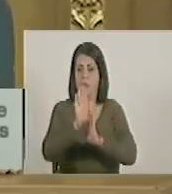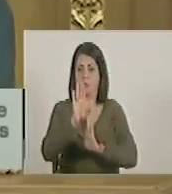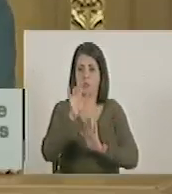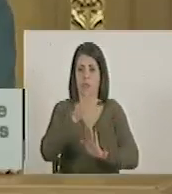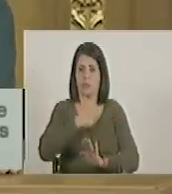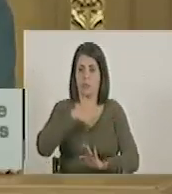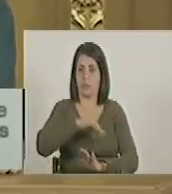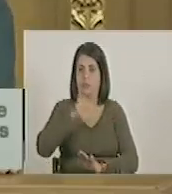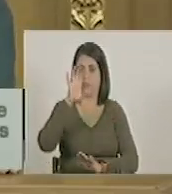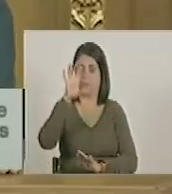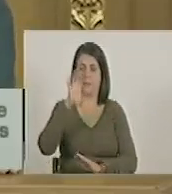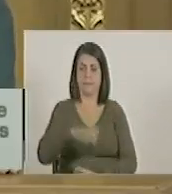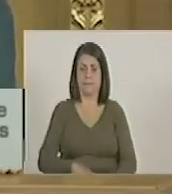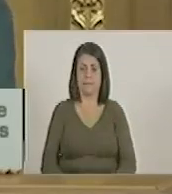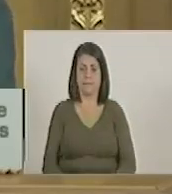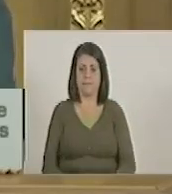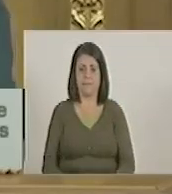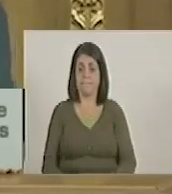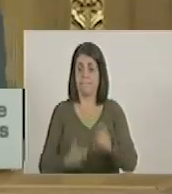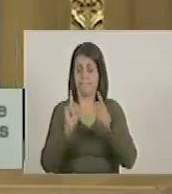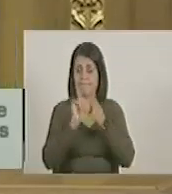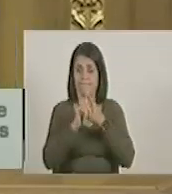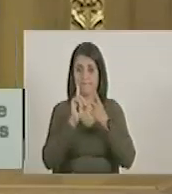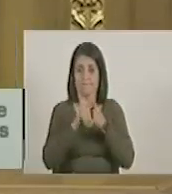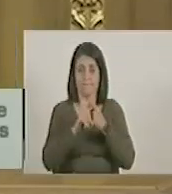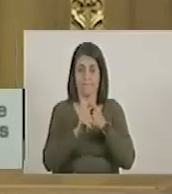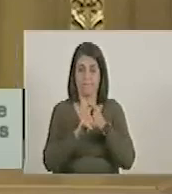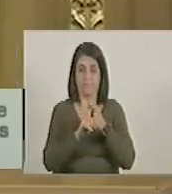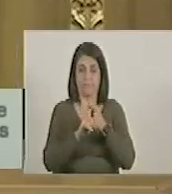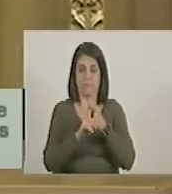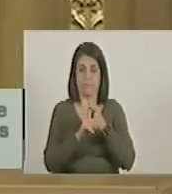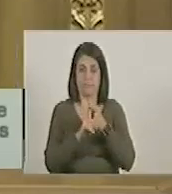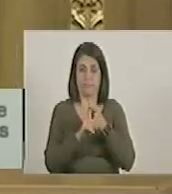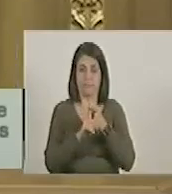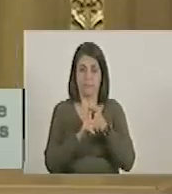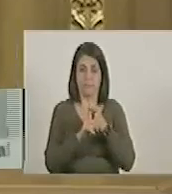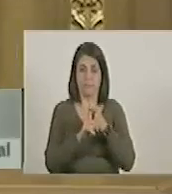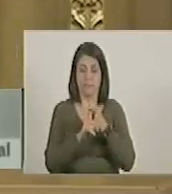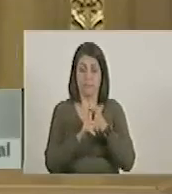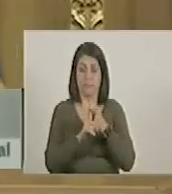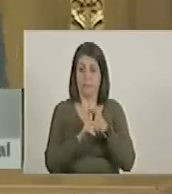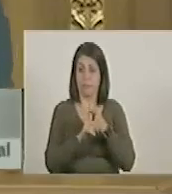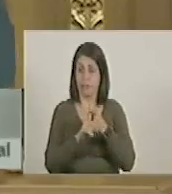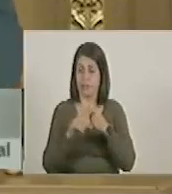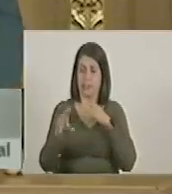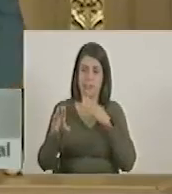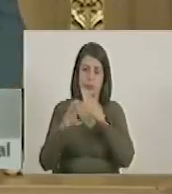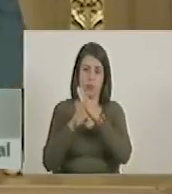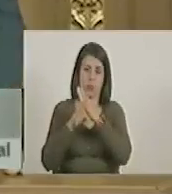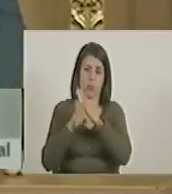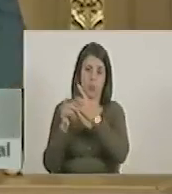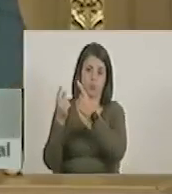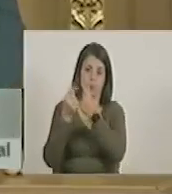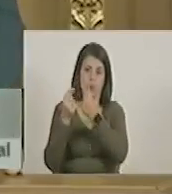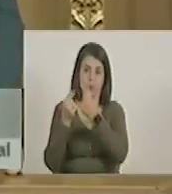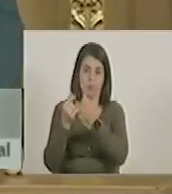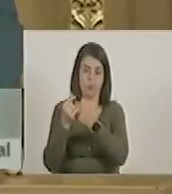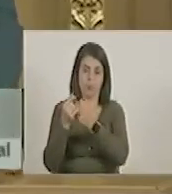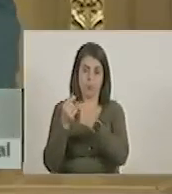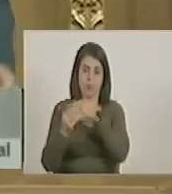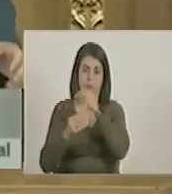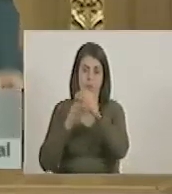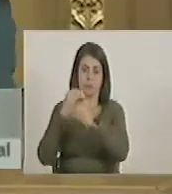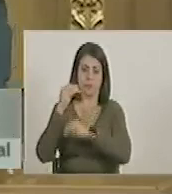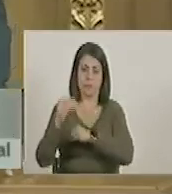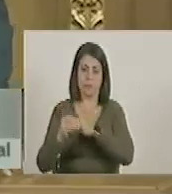de nuestro país. En primer lugar, el brutal bloqueo económico que